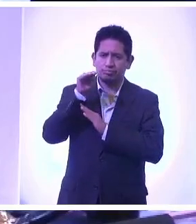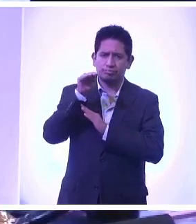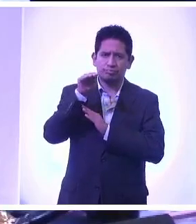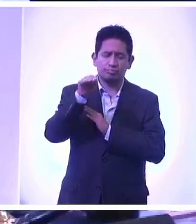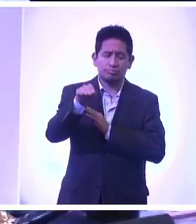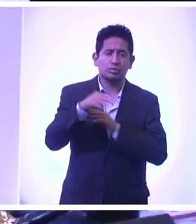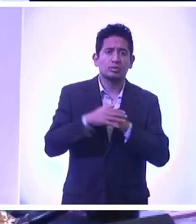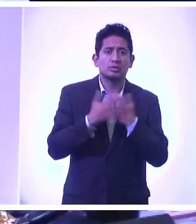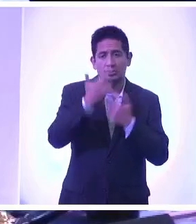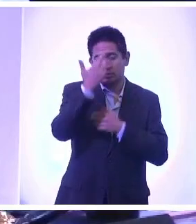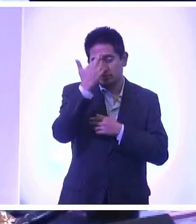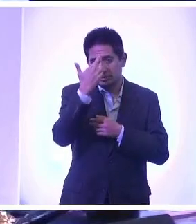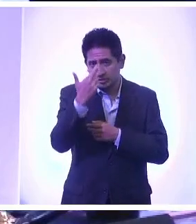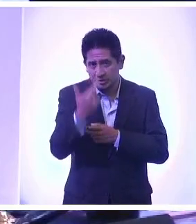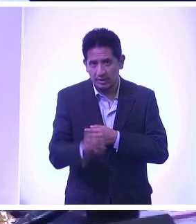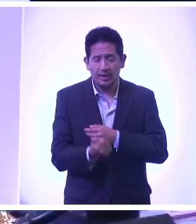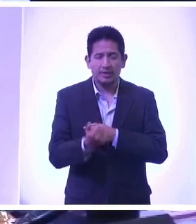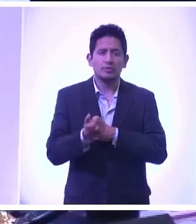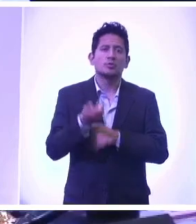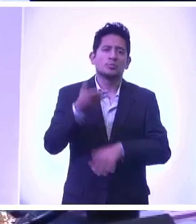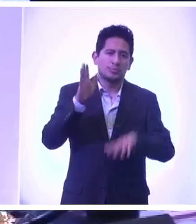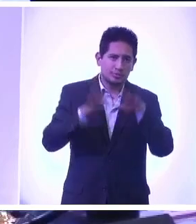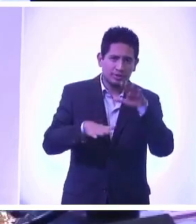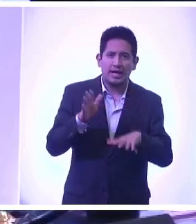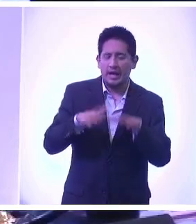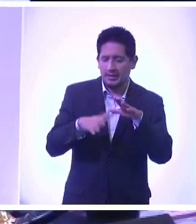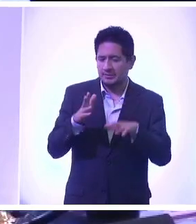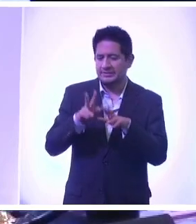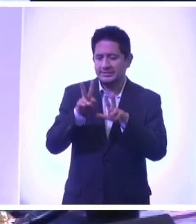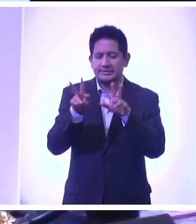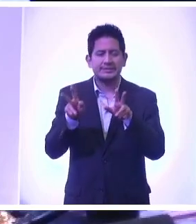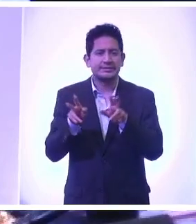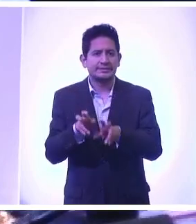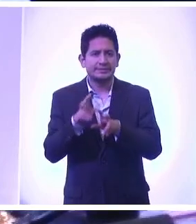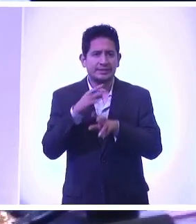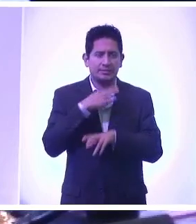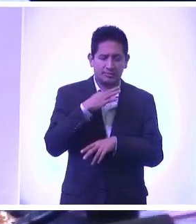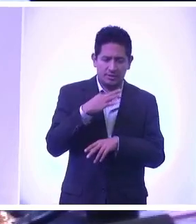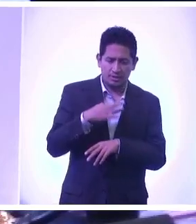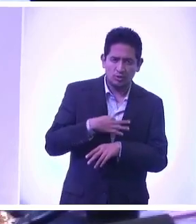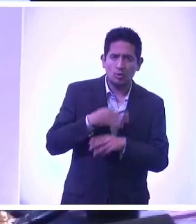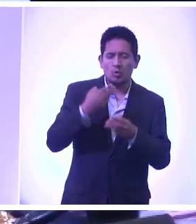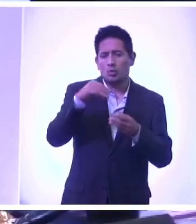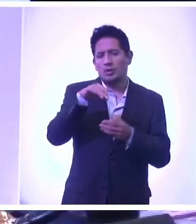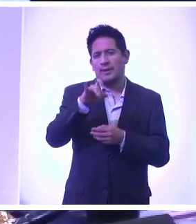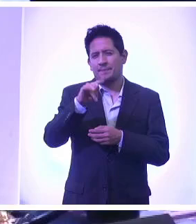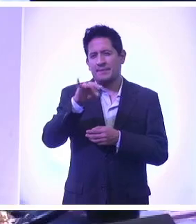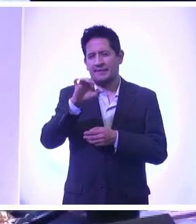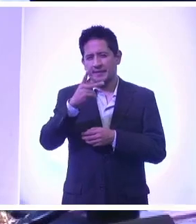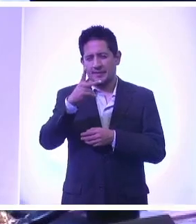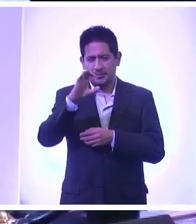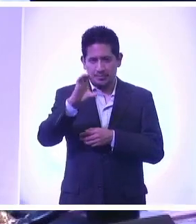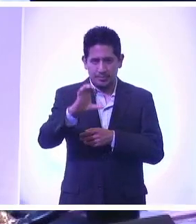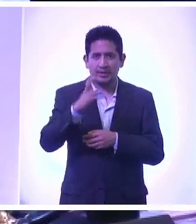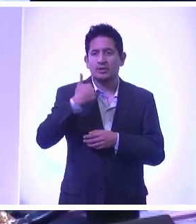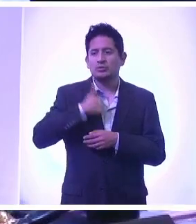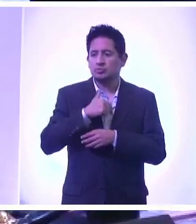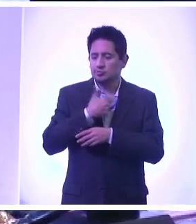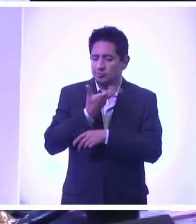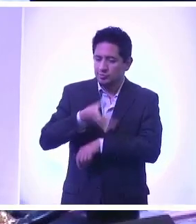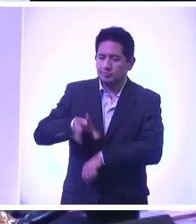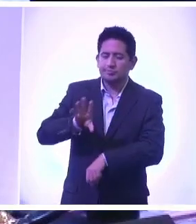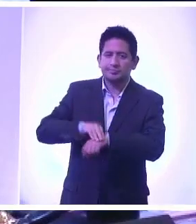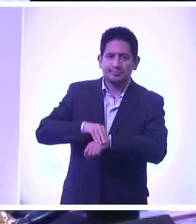ha impregnado el sector Público con respecto a cómo nosotros en Toluca y Metepec y el Valle de Toluca en general hemos permitido